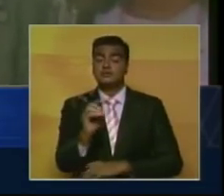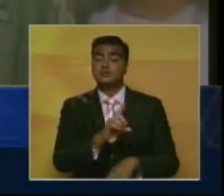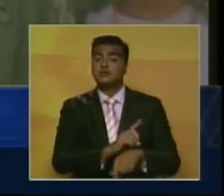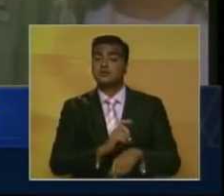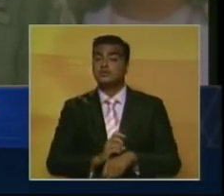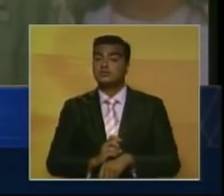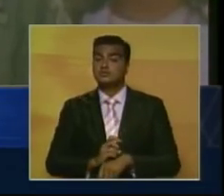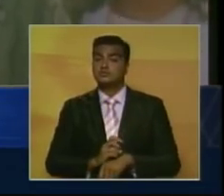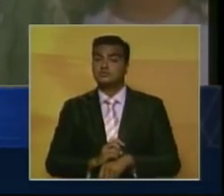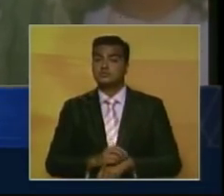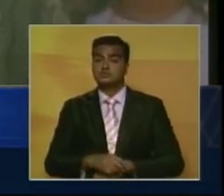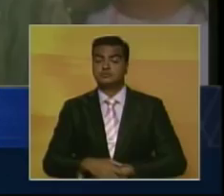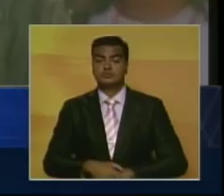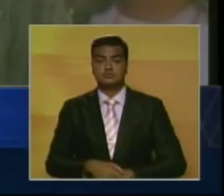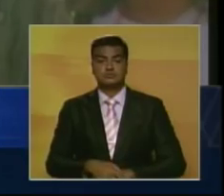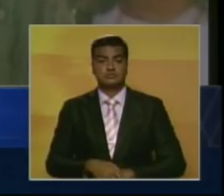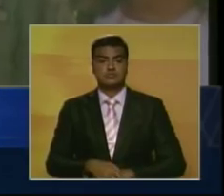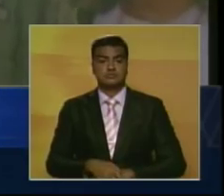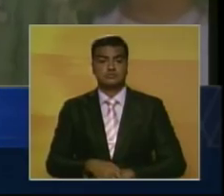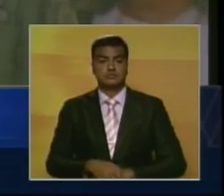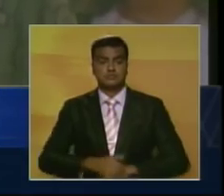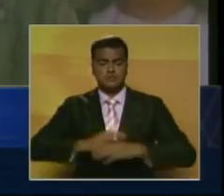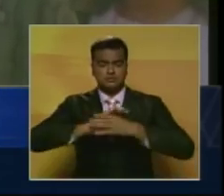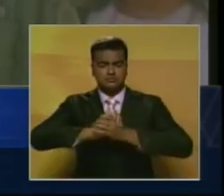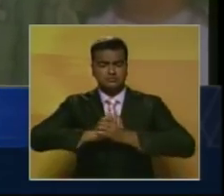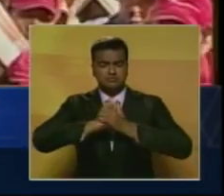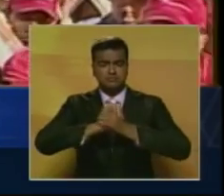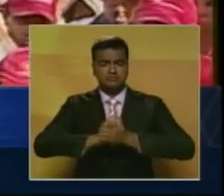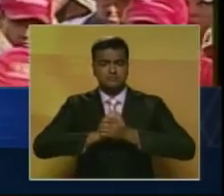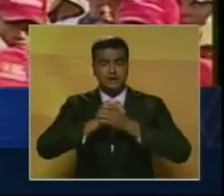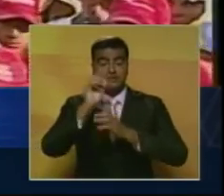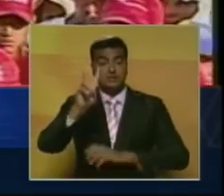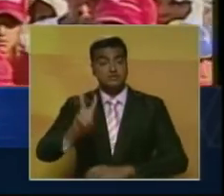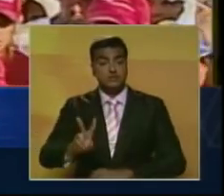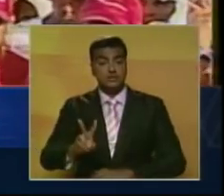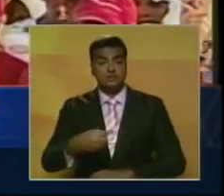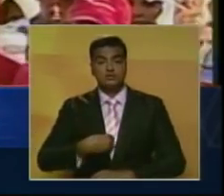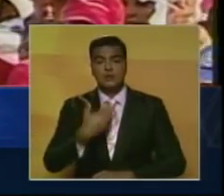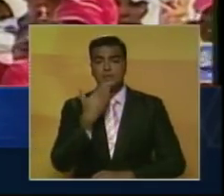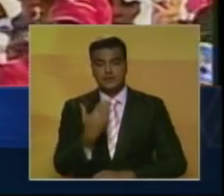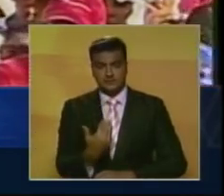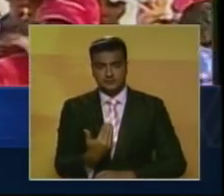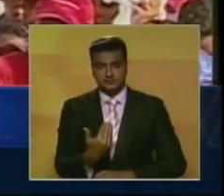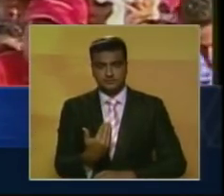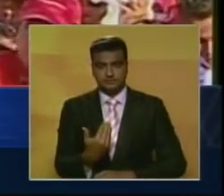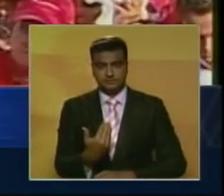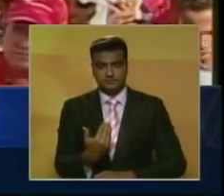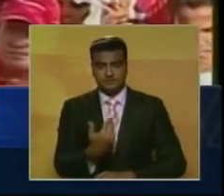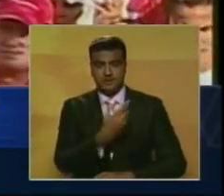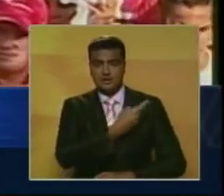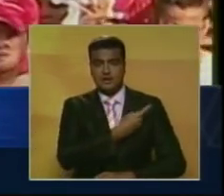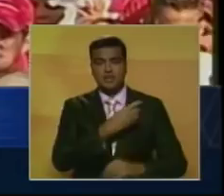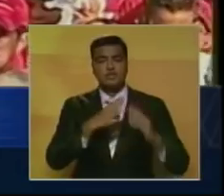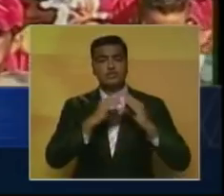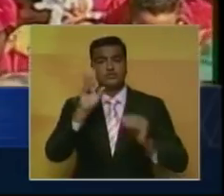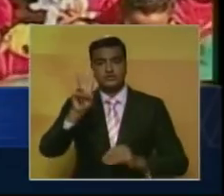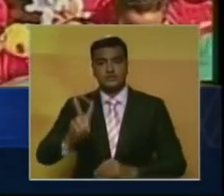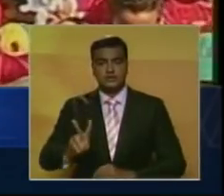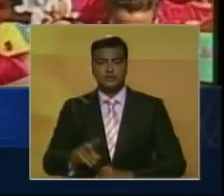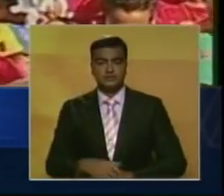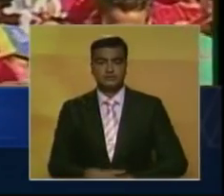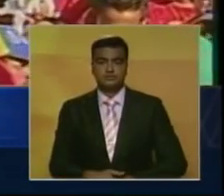segundos de rezo para Venezuela. Yo le pediría a todos los